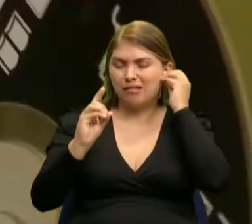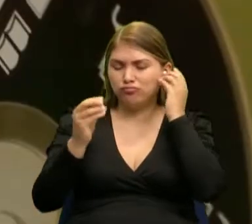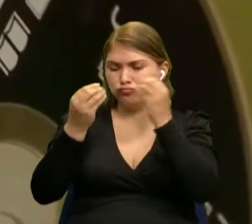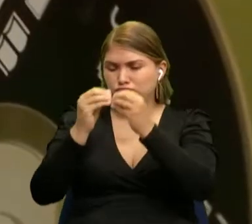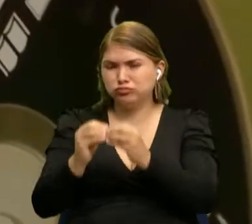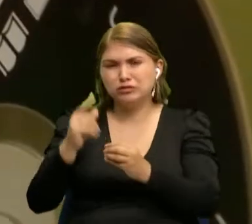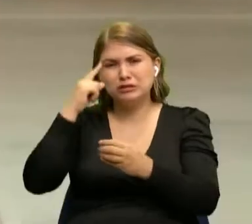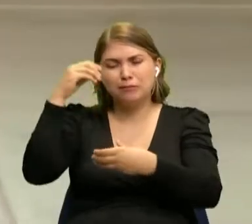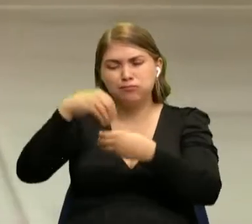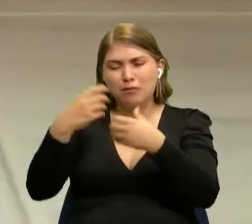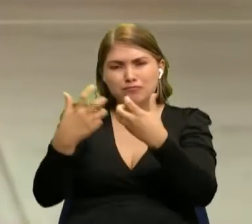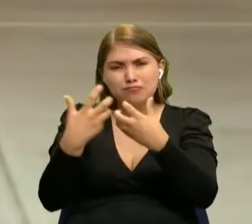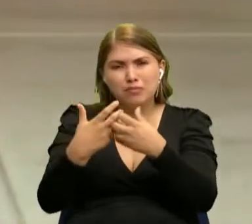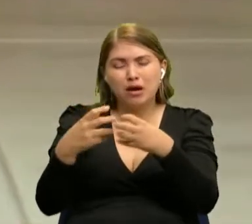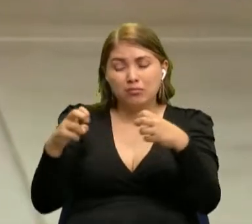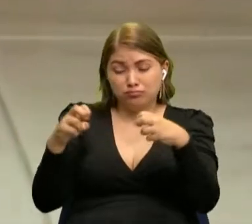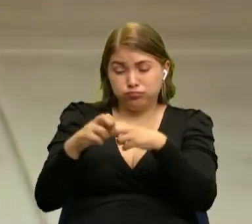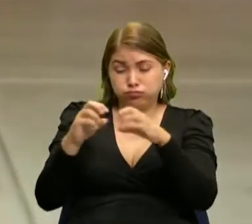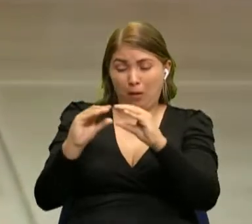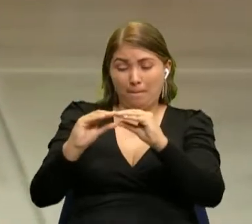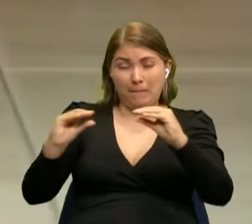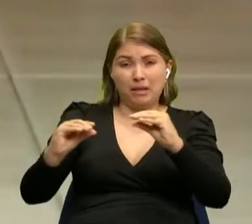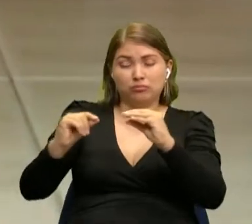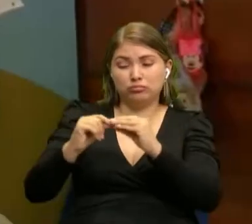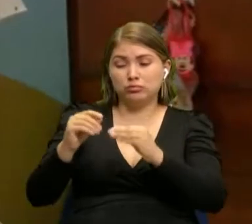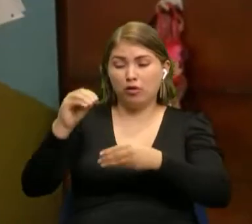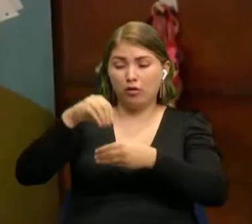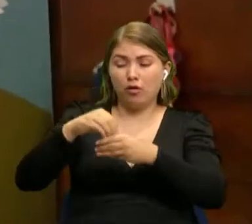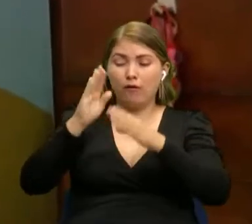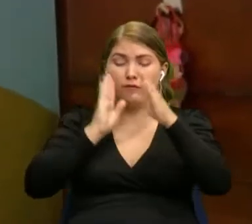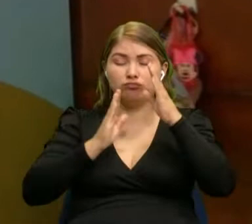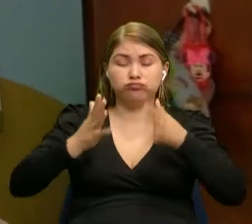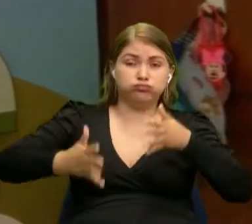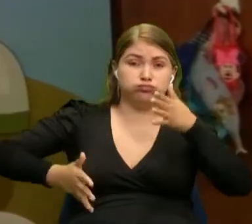y baterías para dar movimiento a una figura.